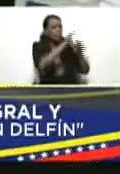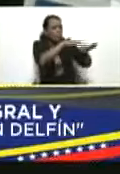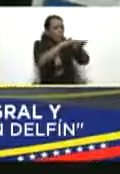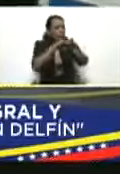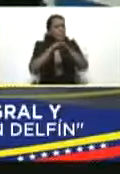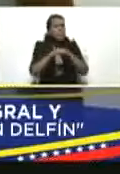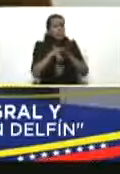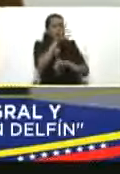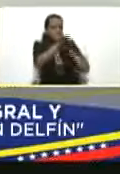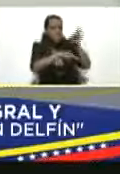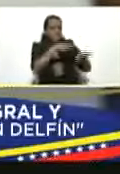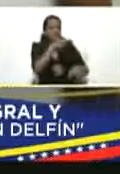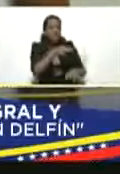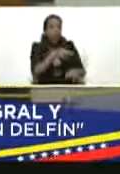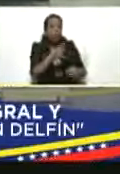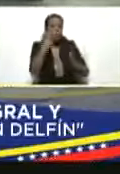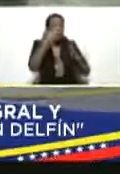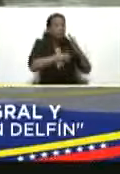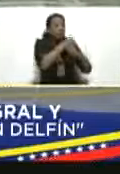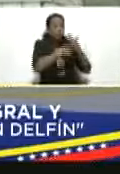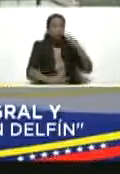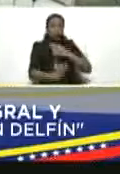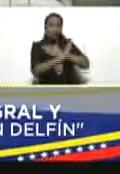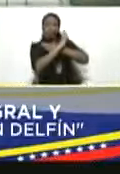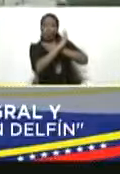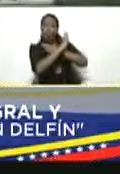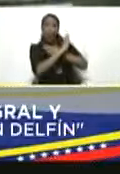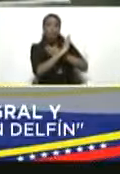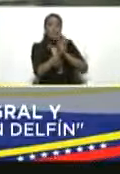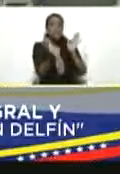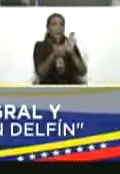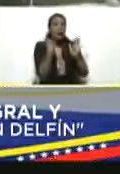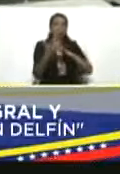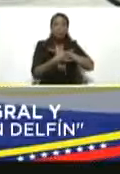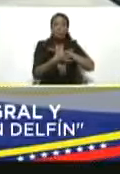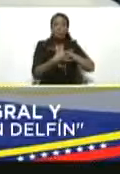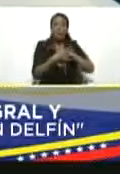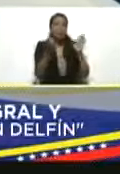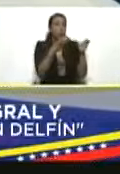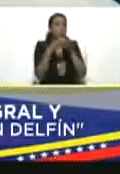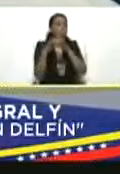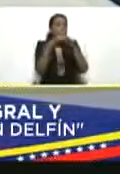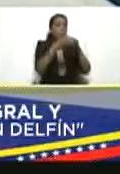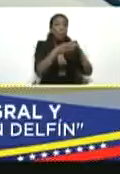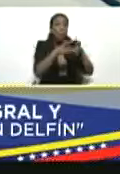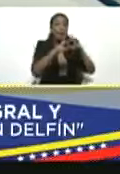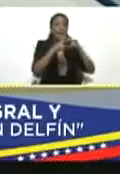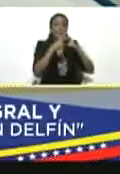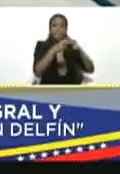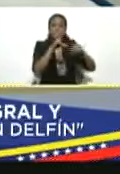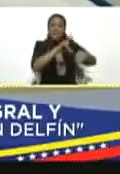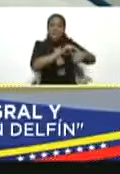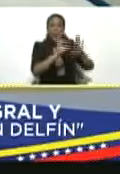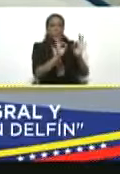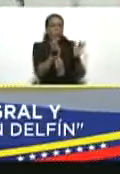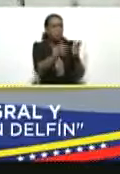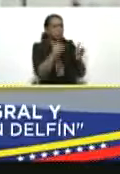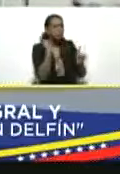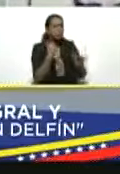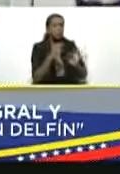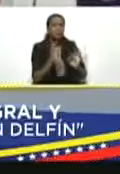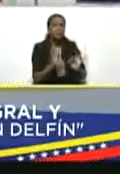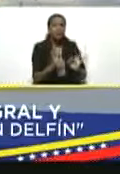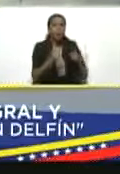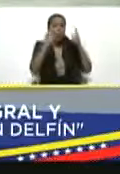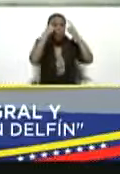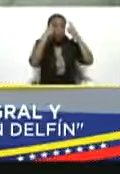compañera que con las sanciones criminales pretendieron dejarnos sin tecnología sin equipo sin repuesto ex Exacto con